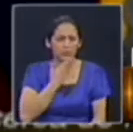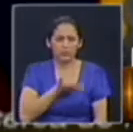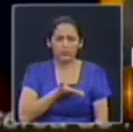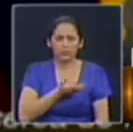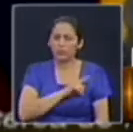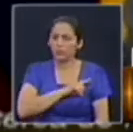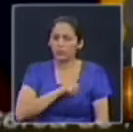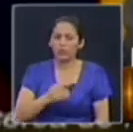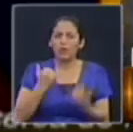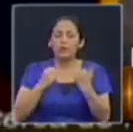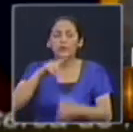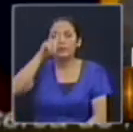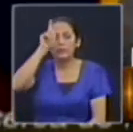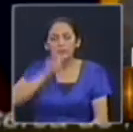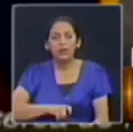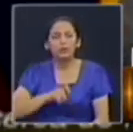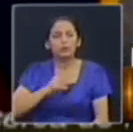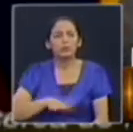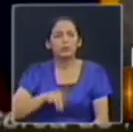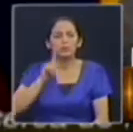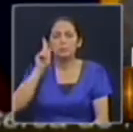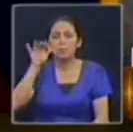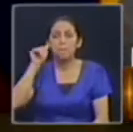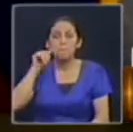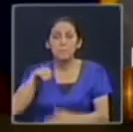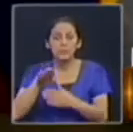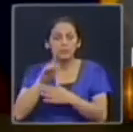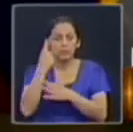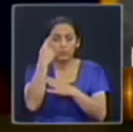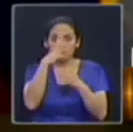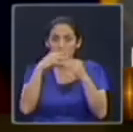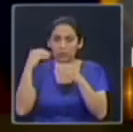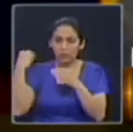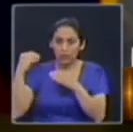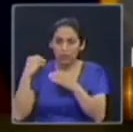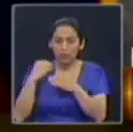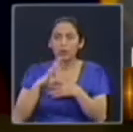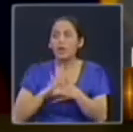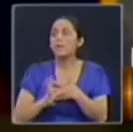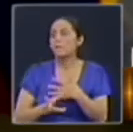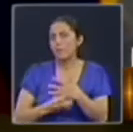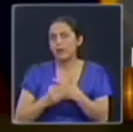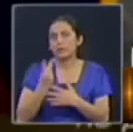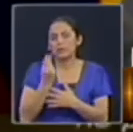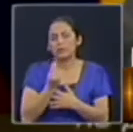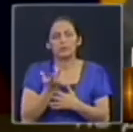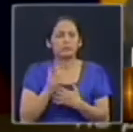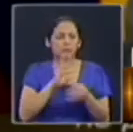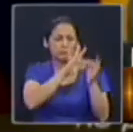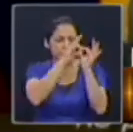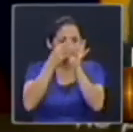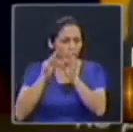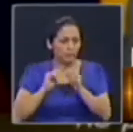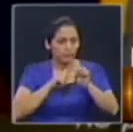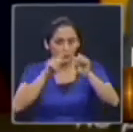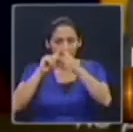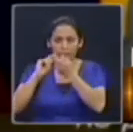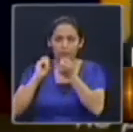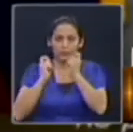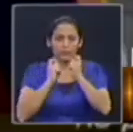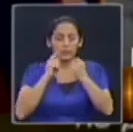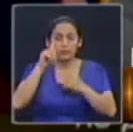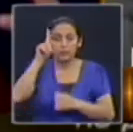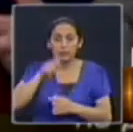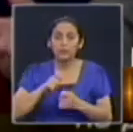necesitan cerca de 1.000 millones de dólares adicionales para su finalización física y contractual. Y es un problema que debemos